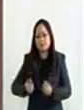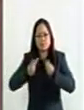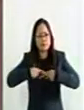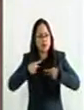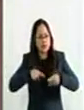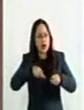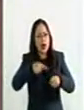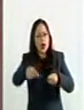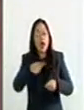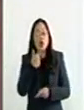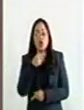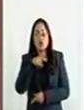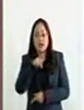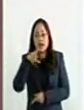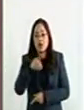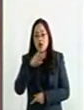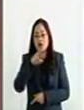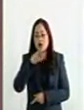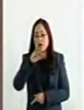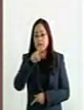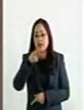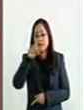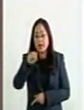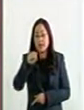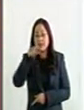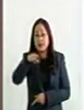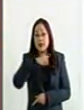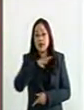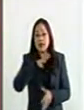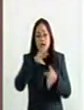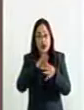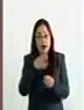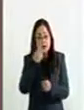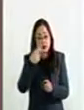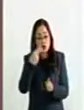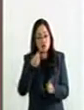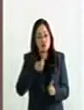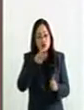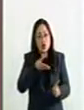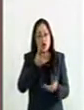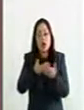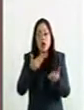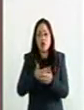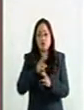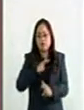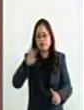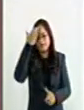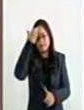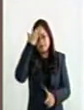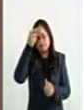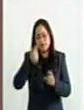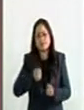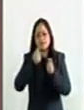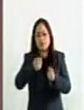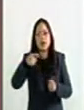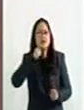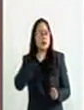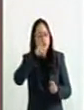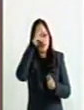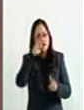Miguel Rivas Cámara era su nombre. Y hoy se le entrega el mayor reconocimiento del Senado de la República.